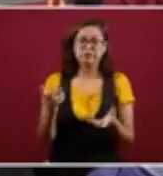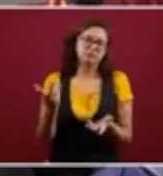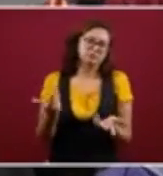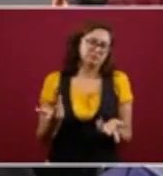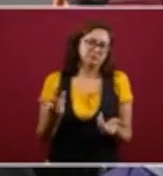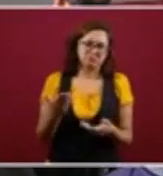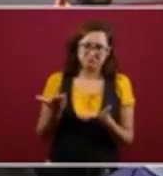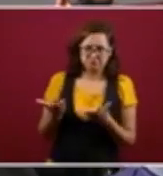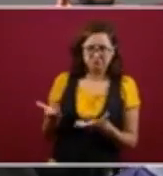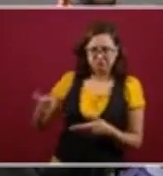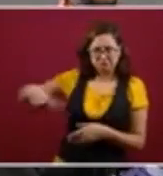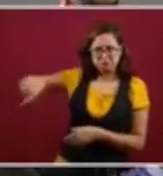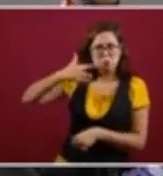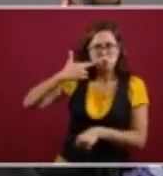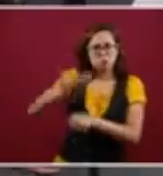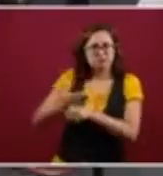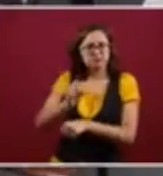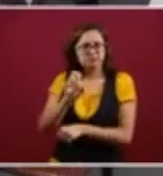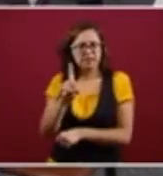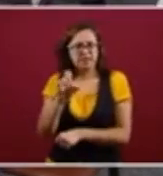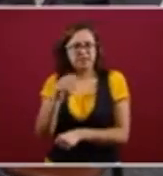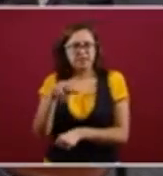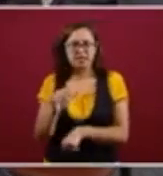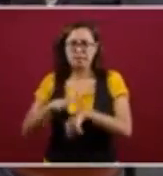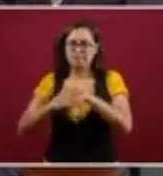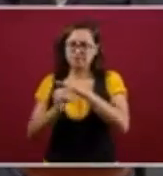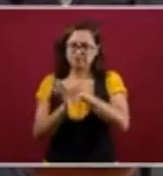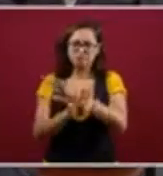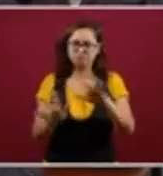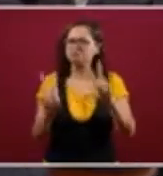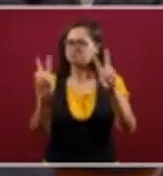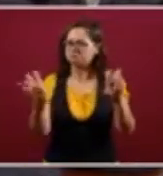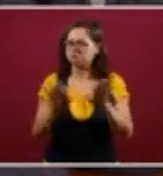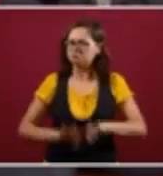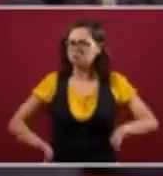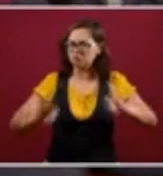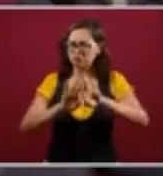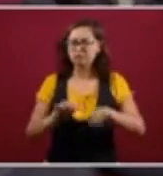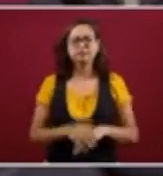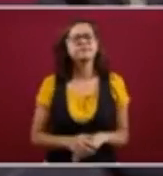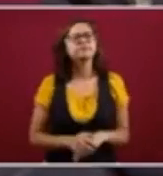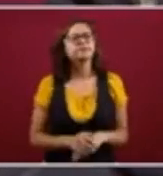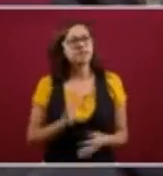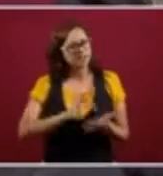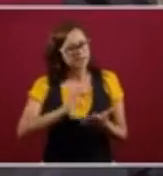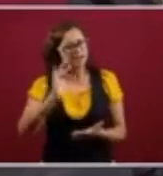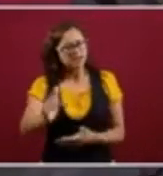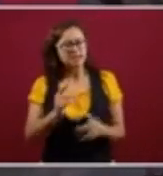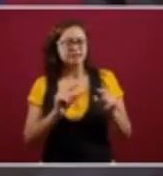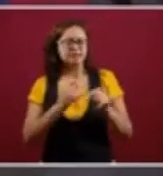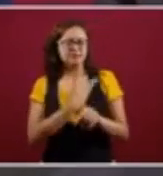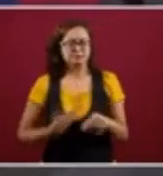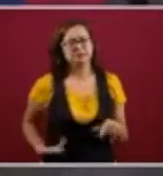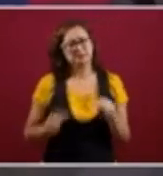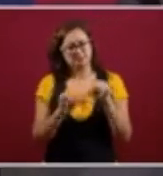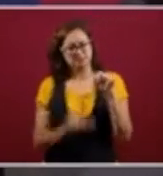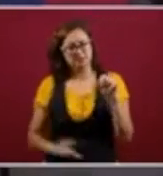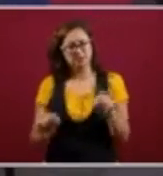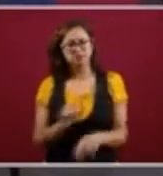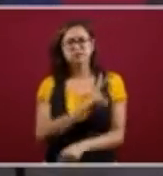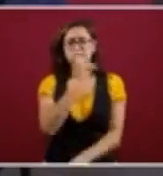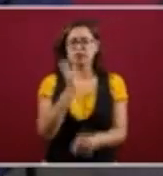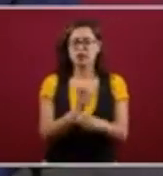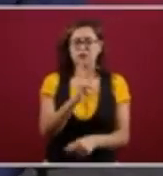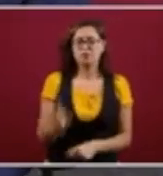nos den toda la información, es un buen tema. Gracias, presidente de México. Mi segunda pregunta,